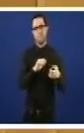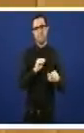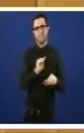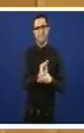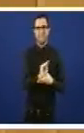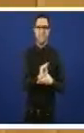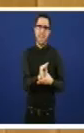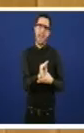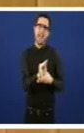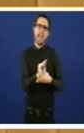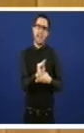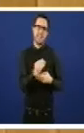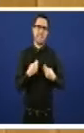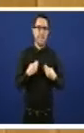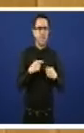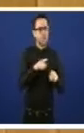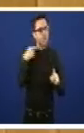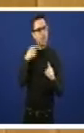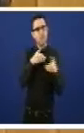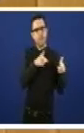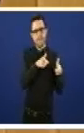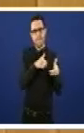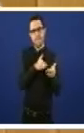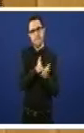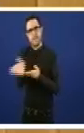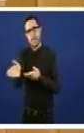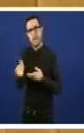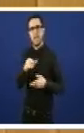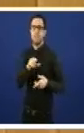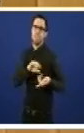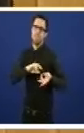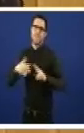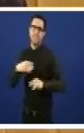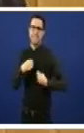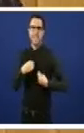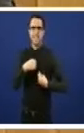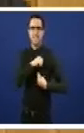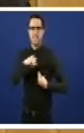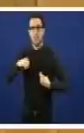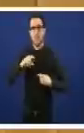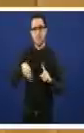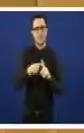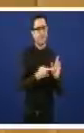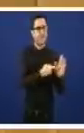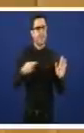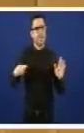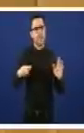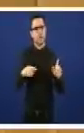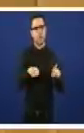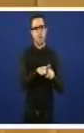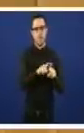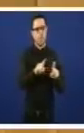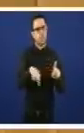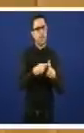contratar seguros privados. Estamos afectando as condicións de traballo dos empregados públicos. Estamos precarizando e